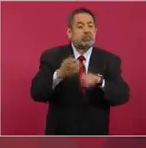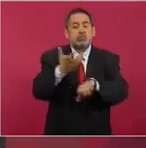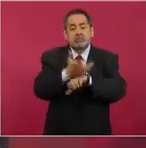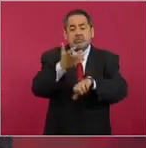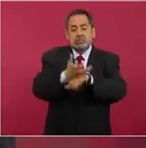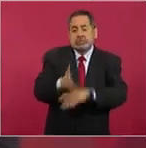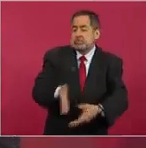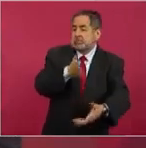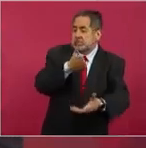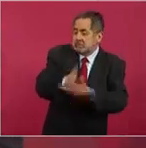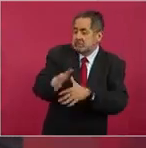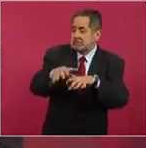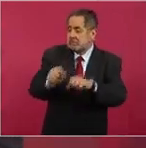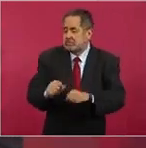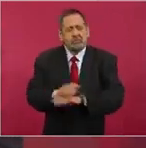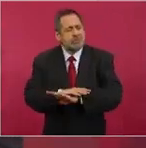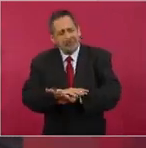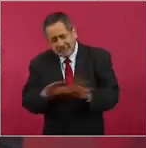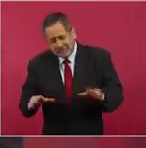No a las invasiones.